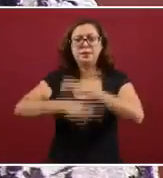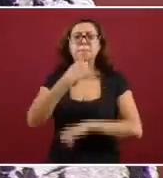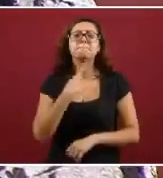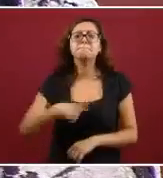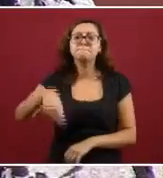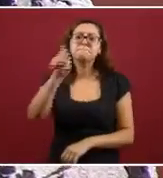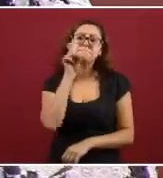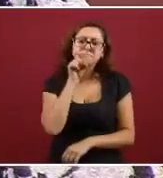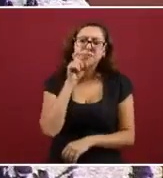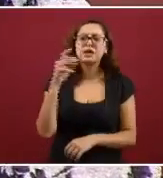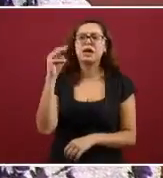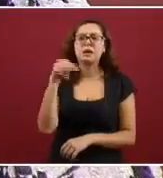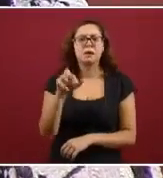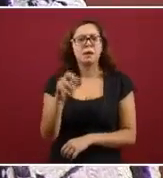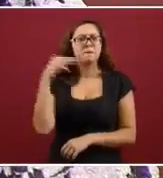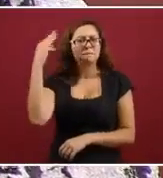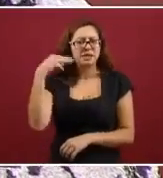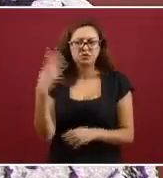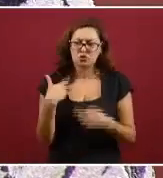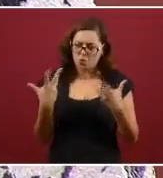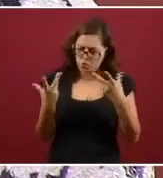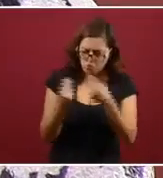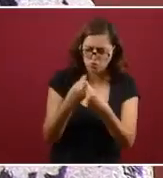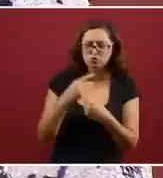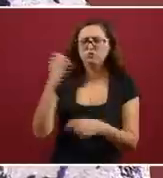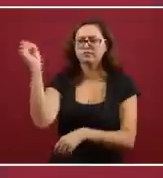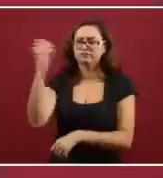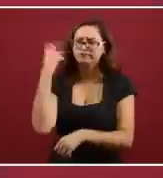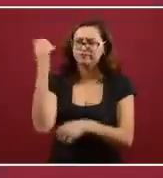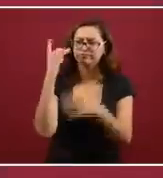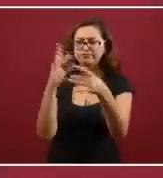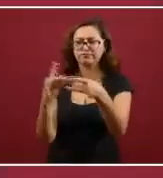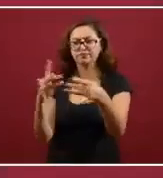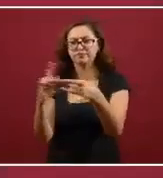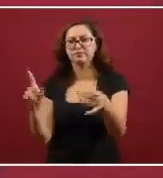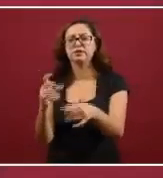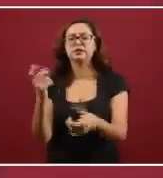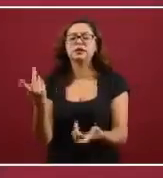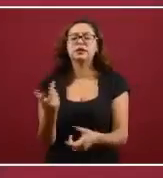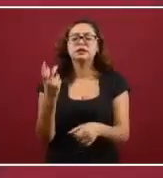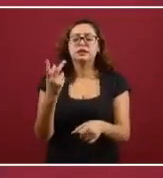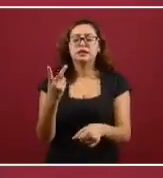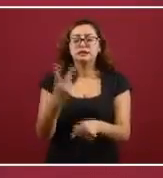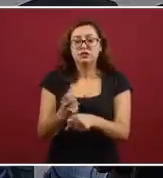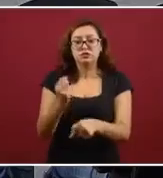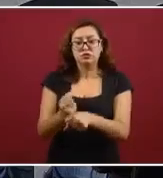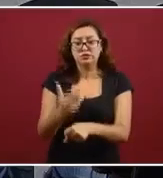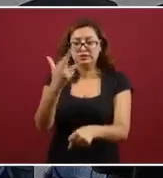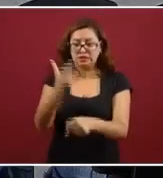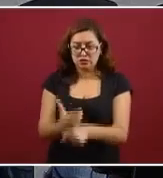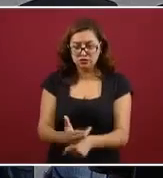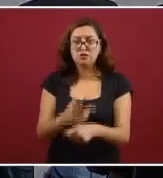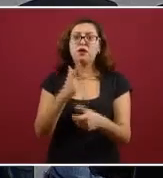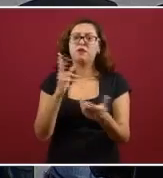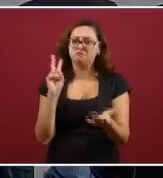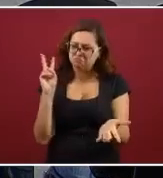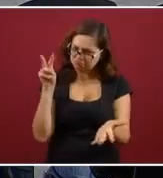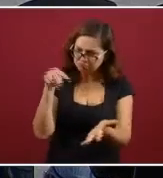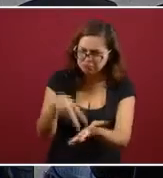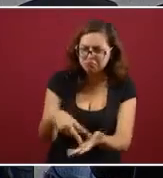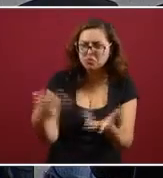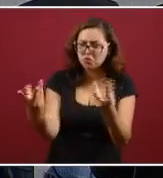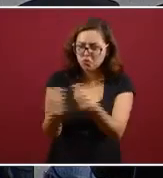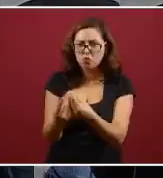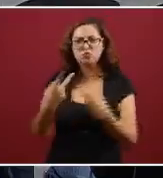el reinicio de la negociación. El subsecretario Seade acompañado, ha estado muy de cerca con